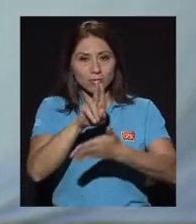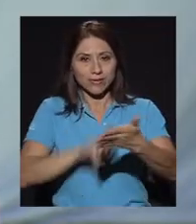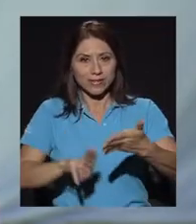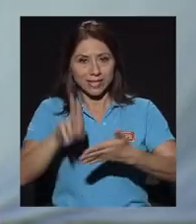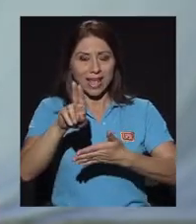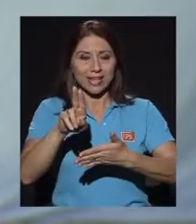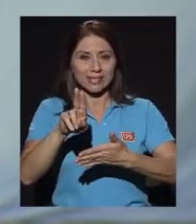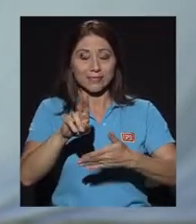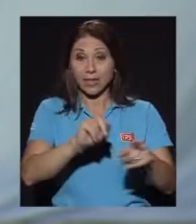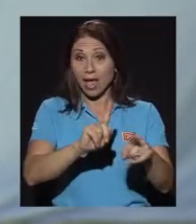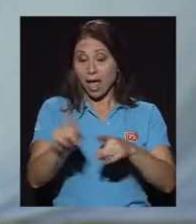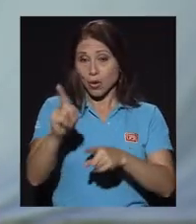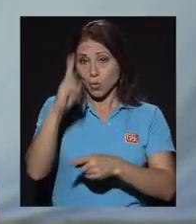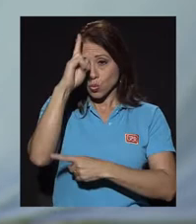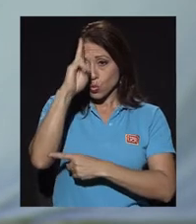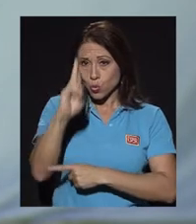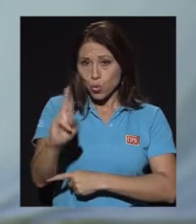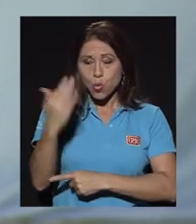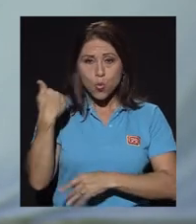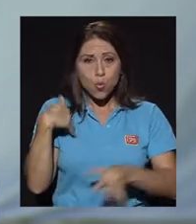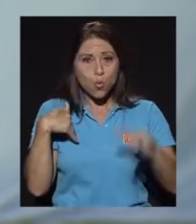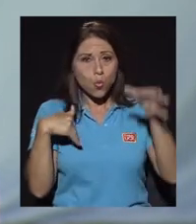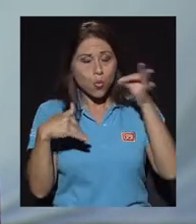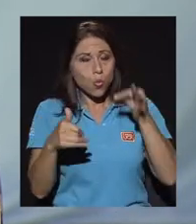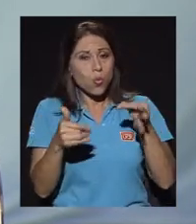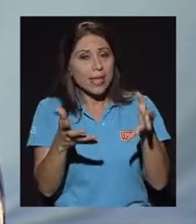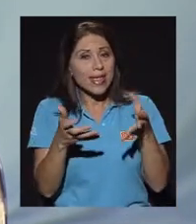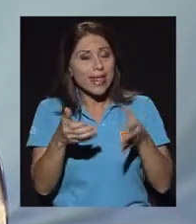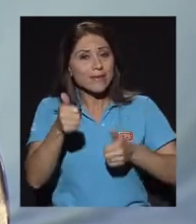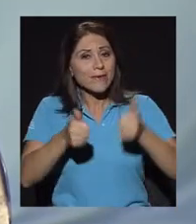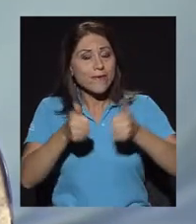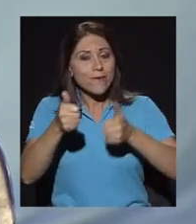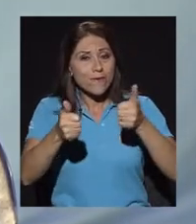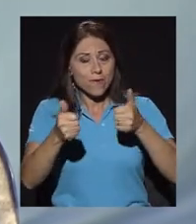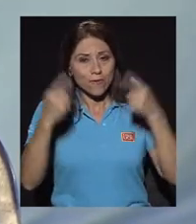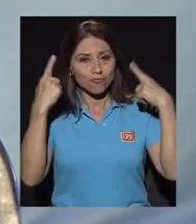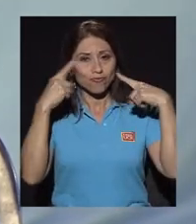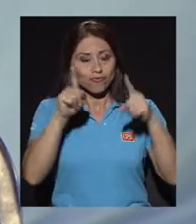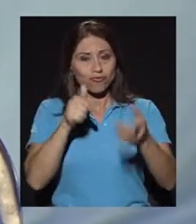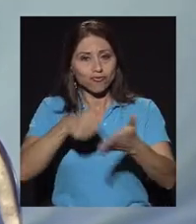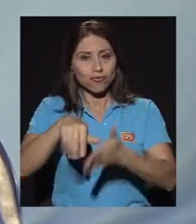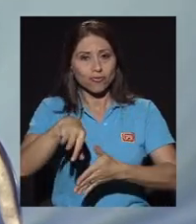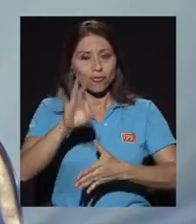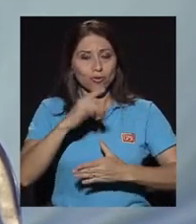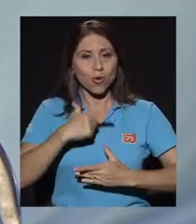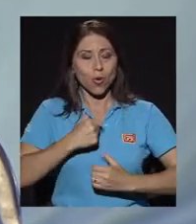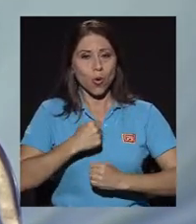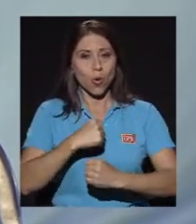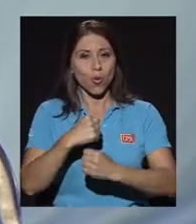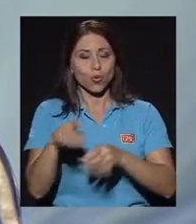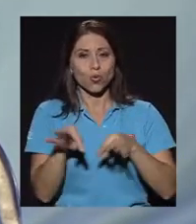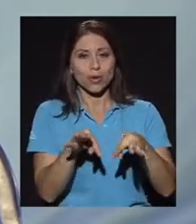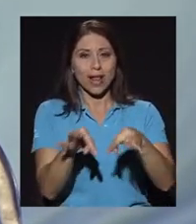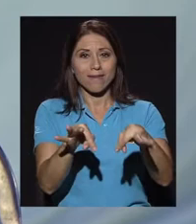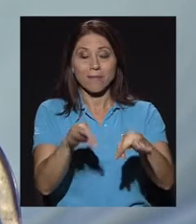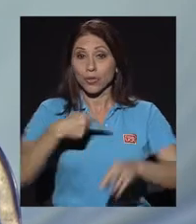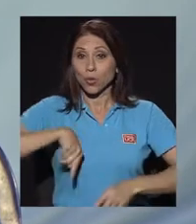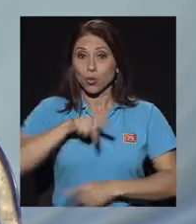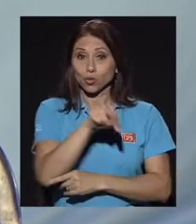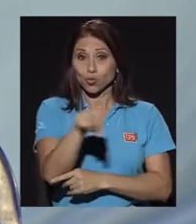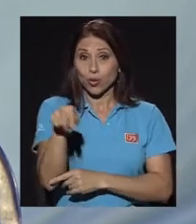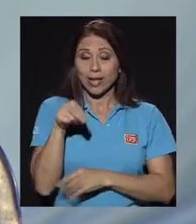autoridades universitarias, a los distinguidos y distinguidas aspirantes a la alcaldía del Cantón de Turrialba, a nuestros colegas